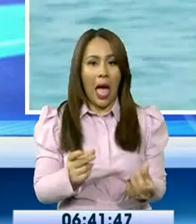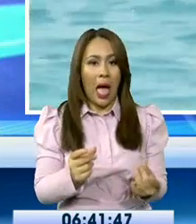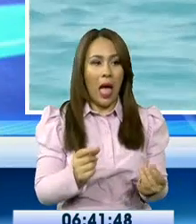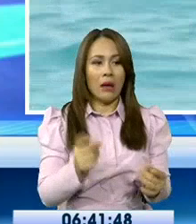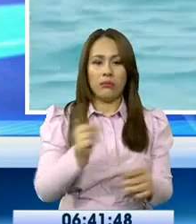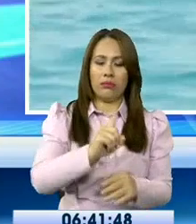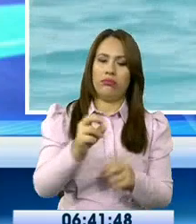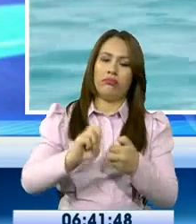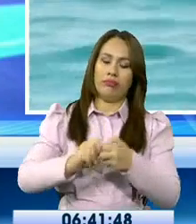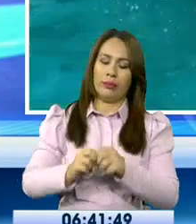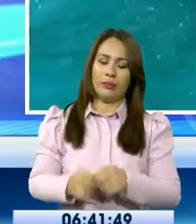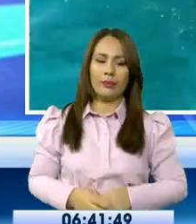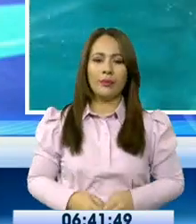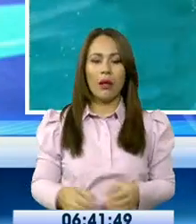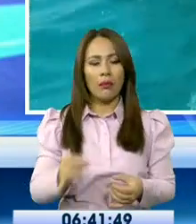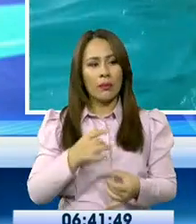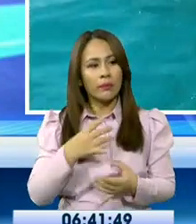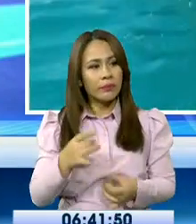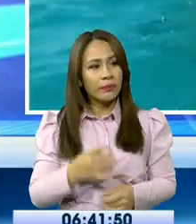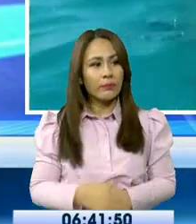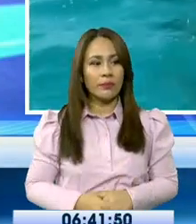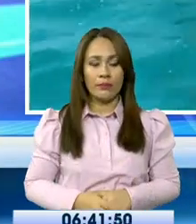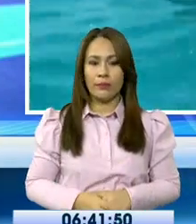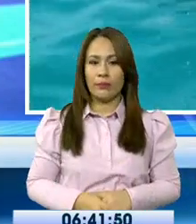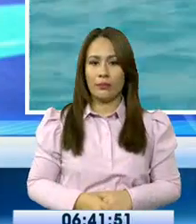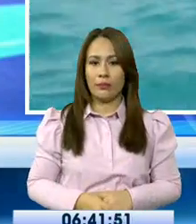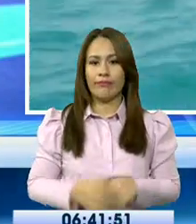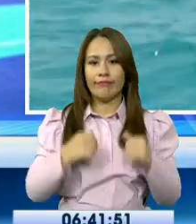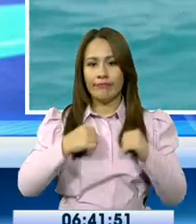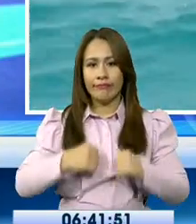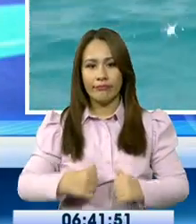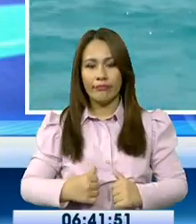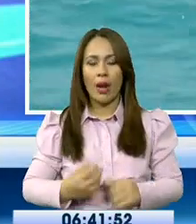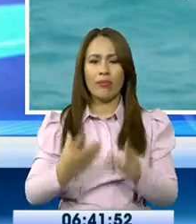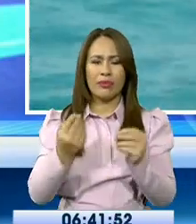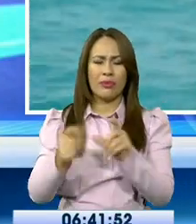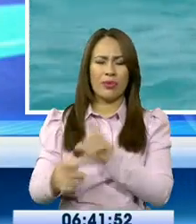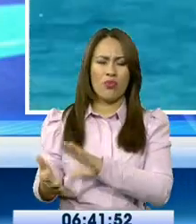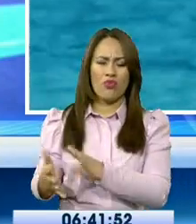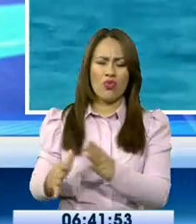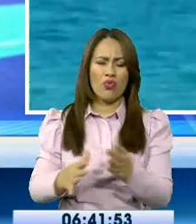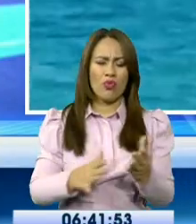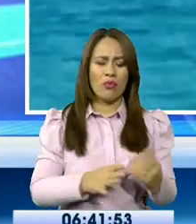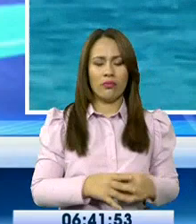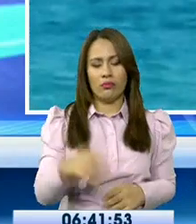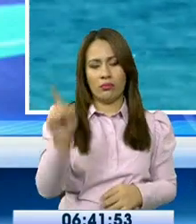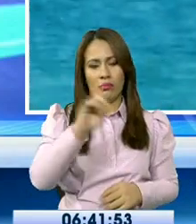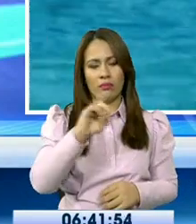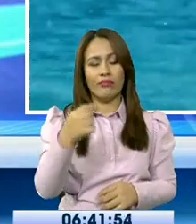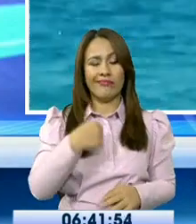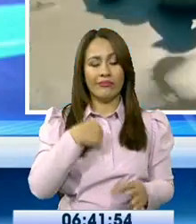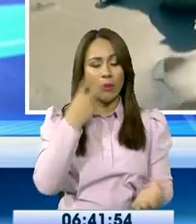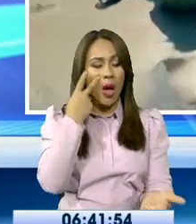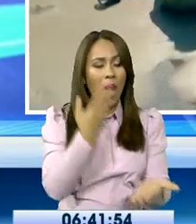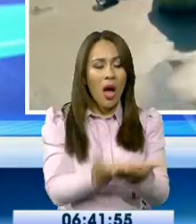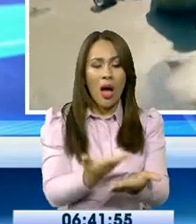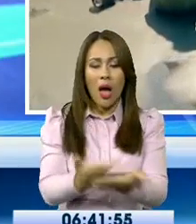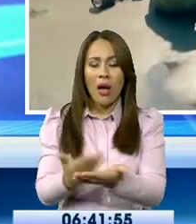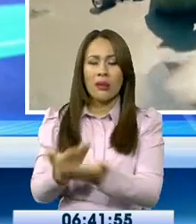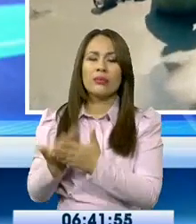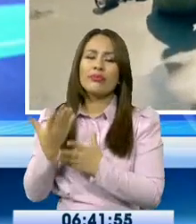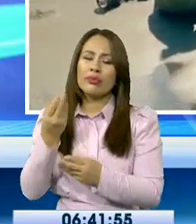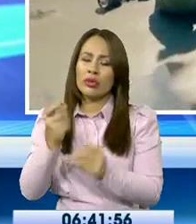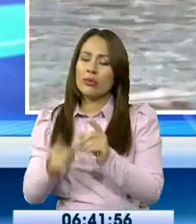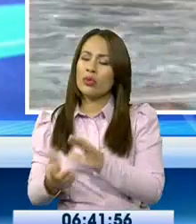trae problemas. Y trae dolor, y trae desastre, y trae muerte. He sido testigo, Luisa, que